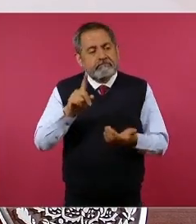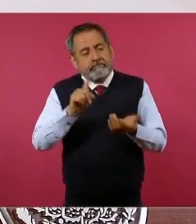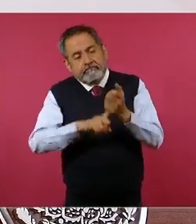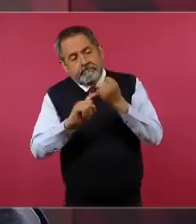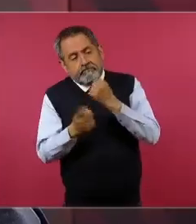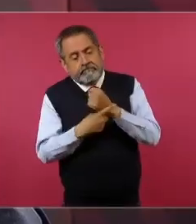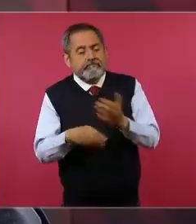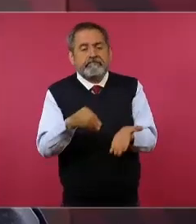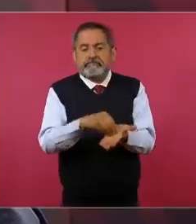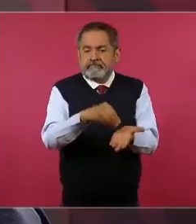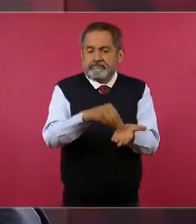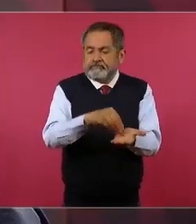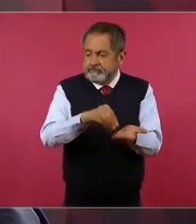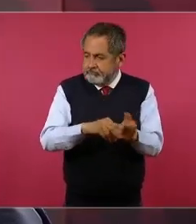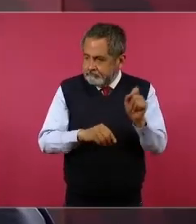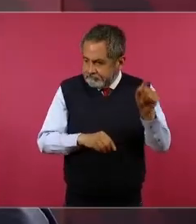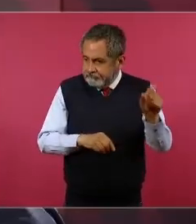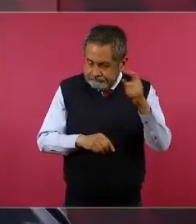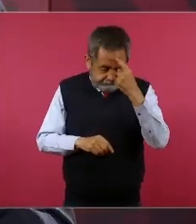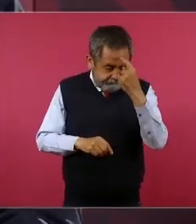todavía